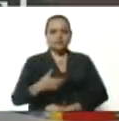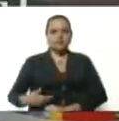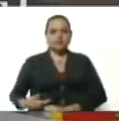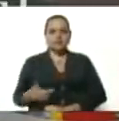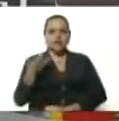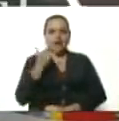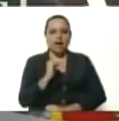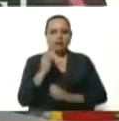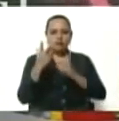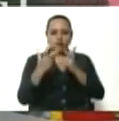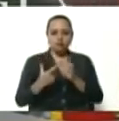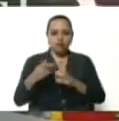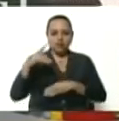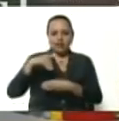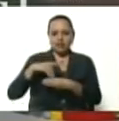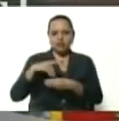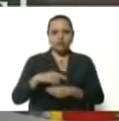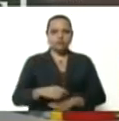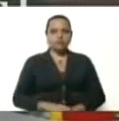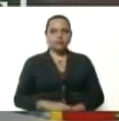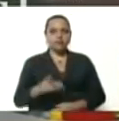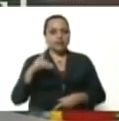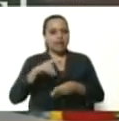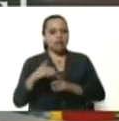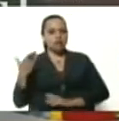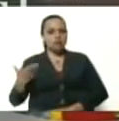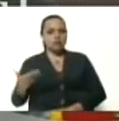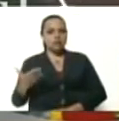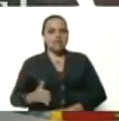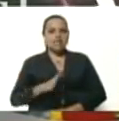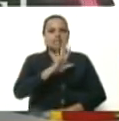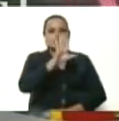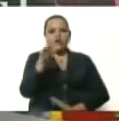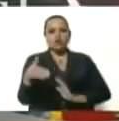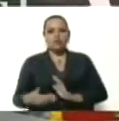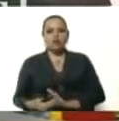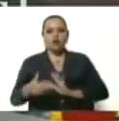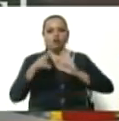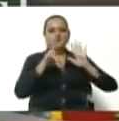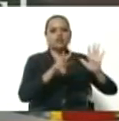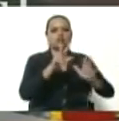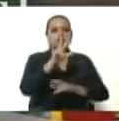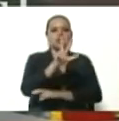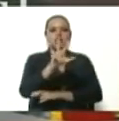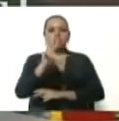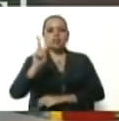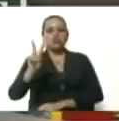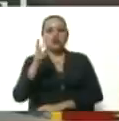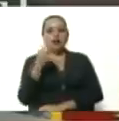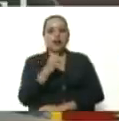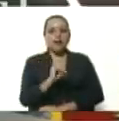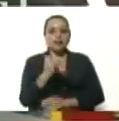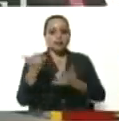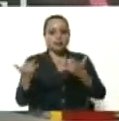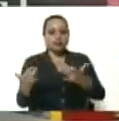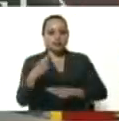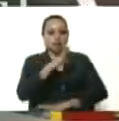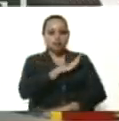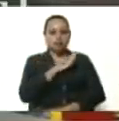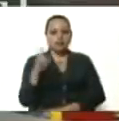los tenemos, fíjese. Dato interesante. De 5.832 casos activos,